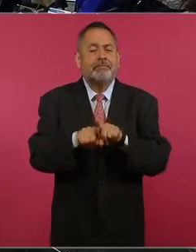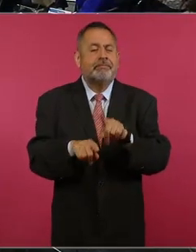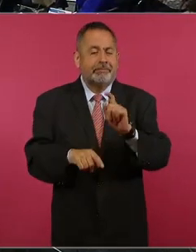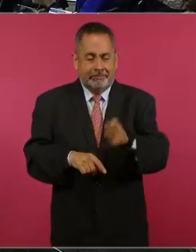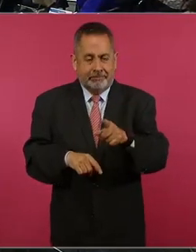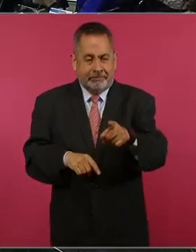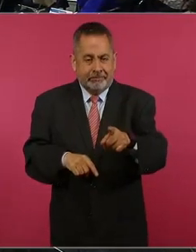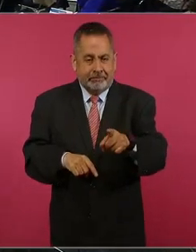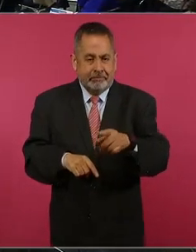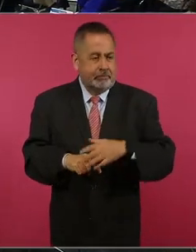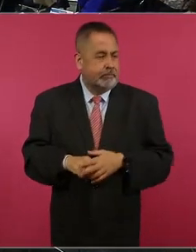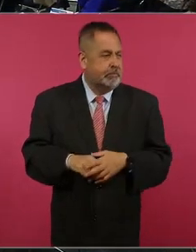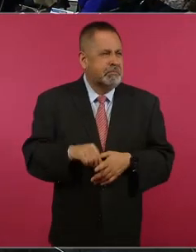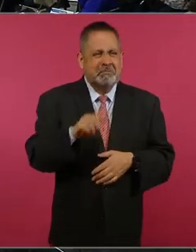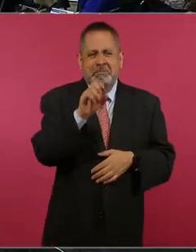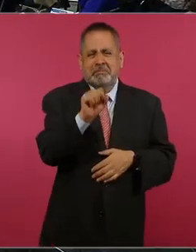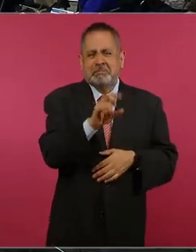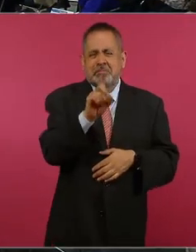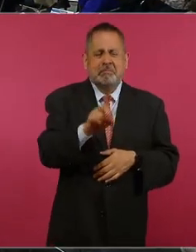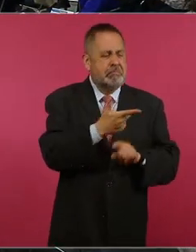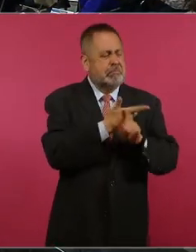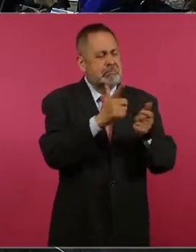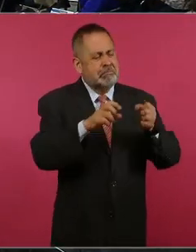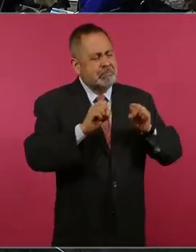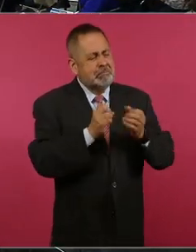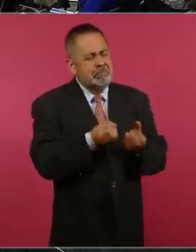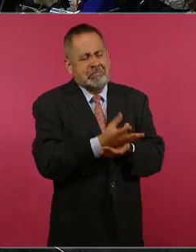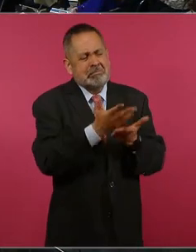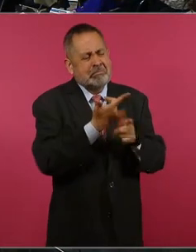que un fin de semana dejaron en libertad